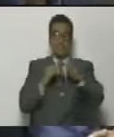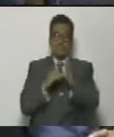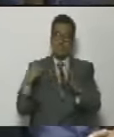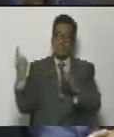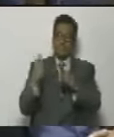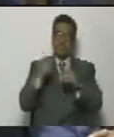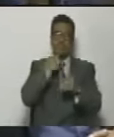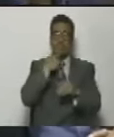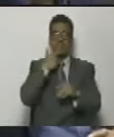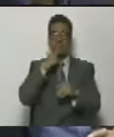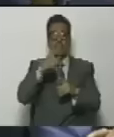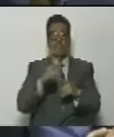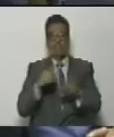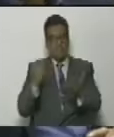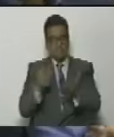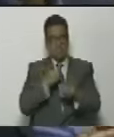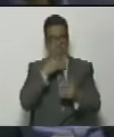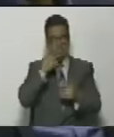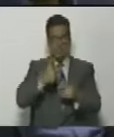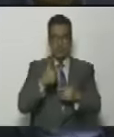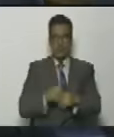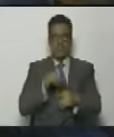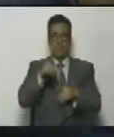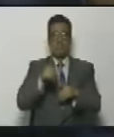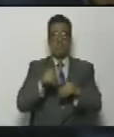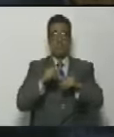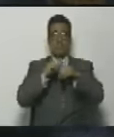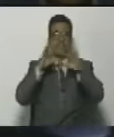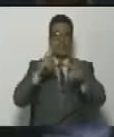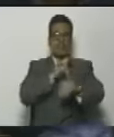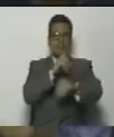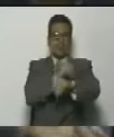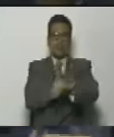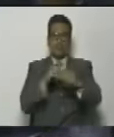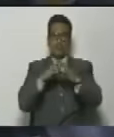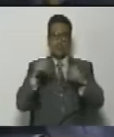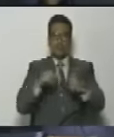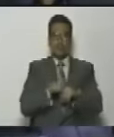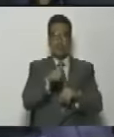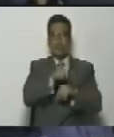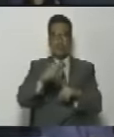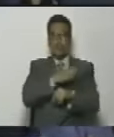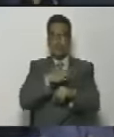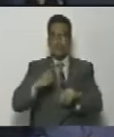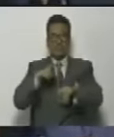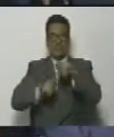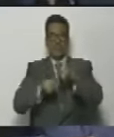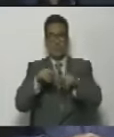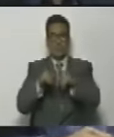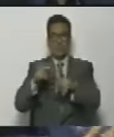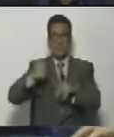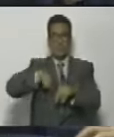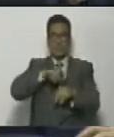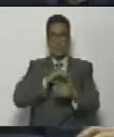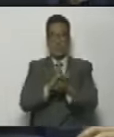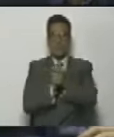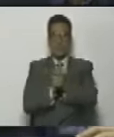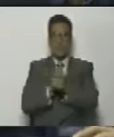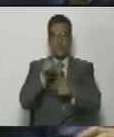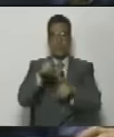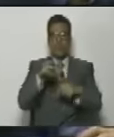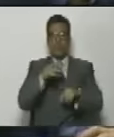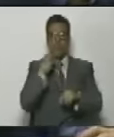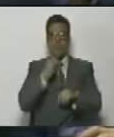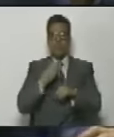lo hermoso, surja lo bueno, surja esa patria potencia que todos y todas queremos crear con nuestras manos y sobre todo los